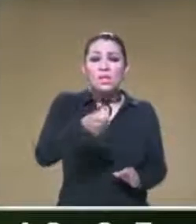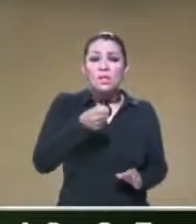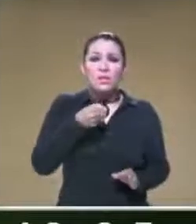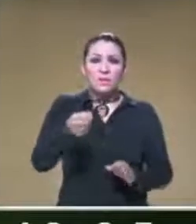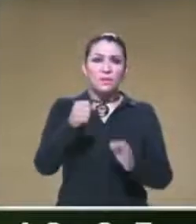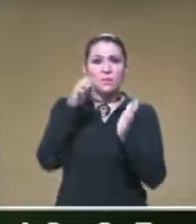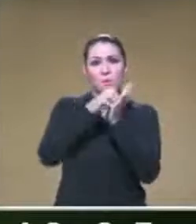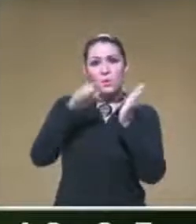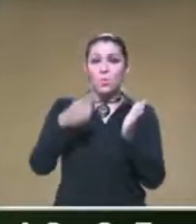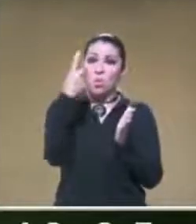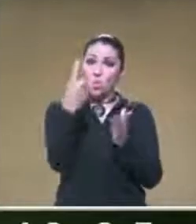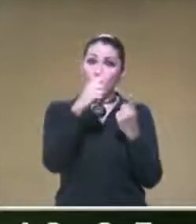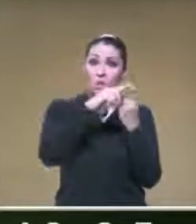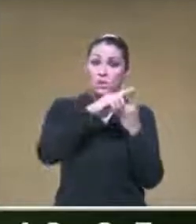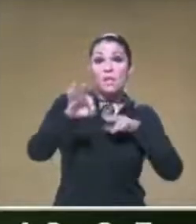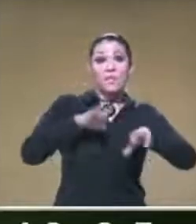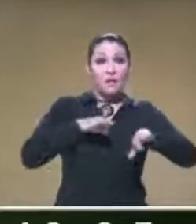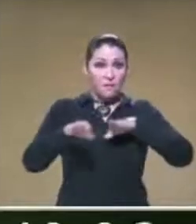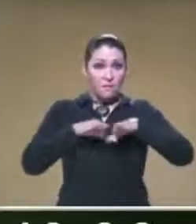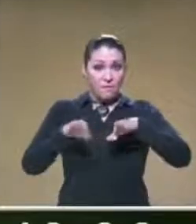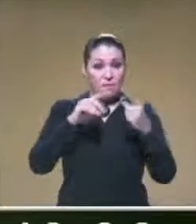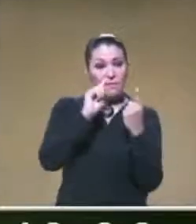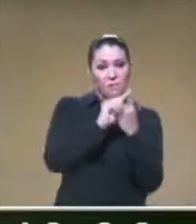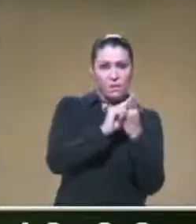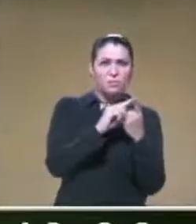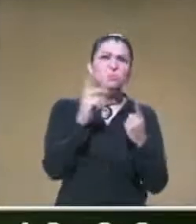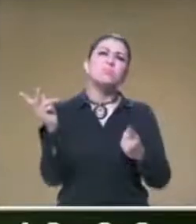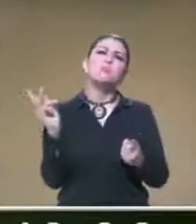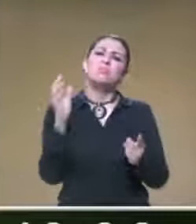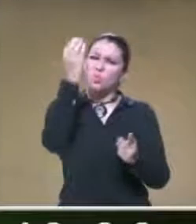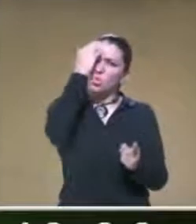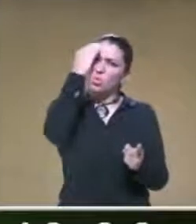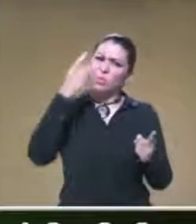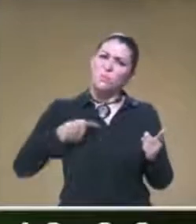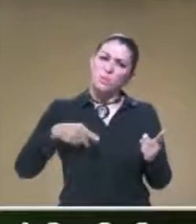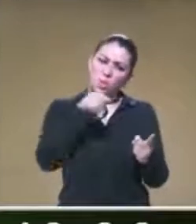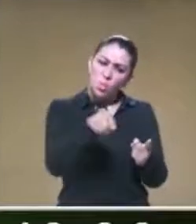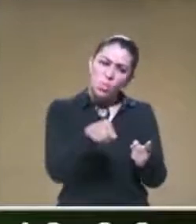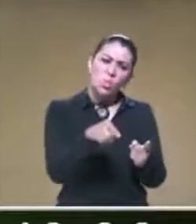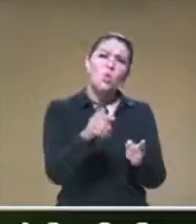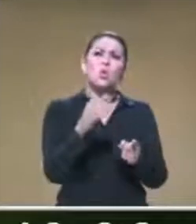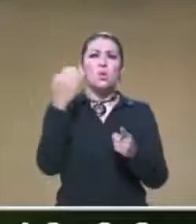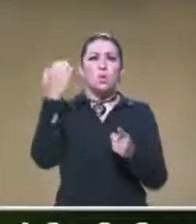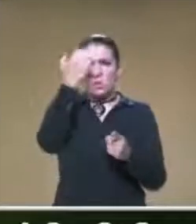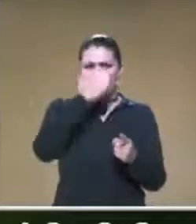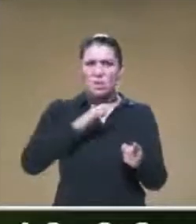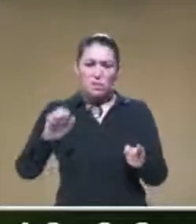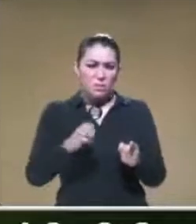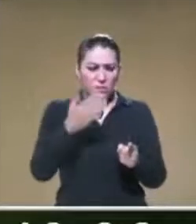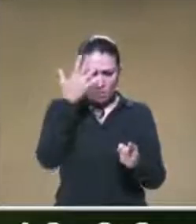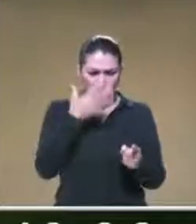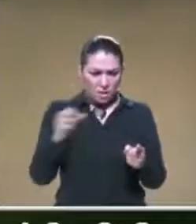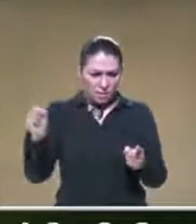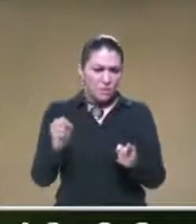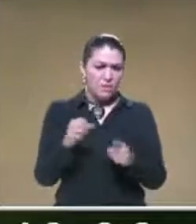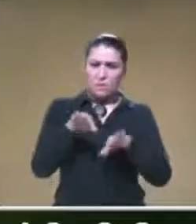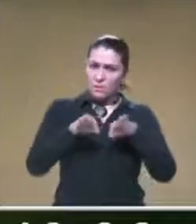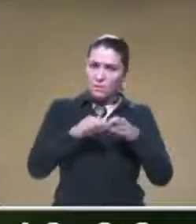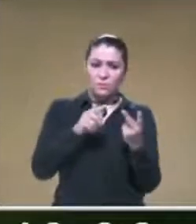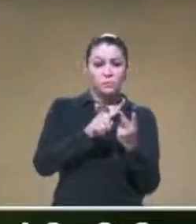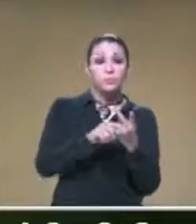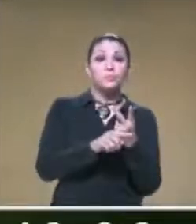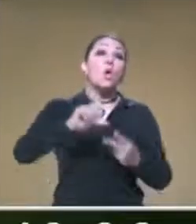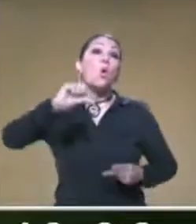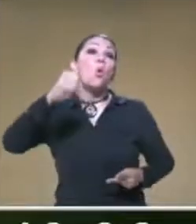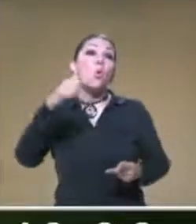cuales la intención es conocer la experiencia laboral precisamente de una persona. Hay entrevistas también que se hacen a personas famosas